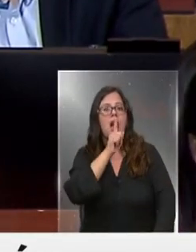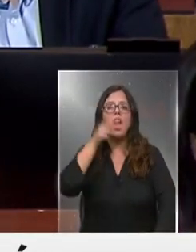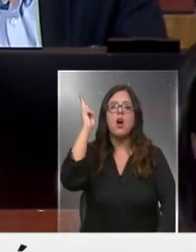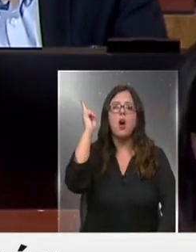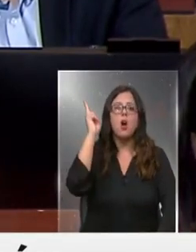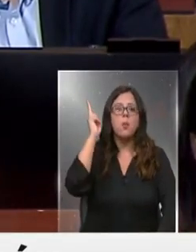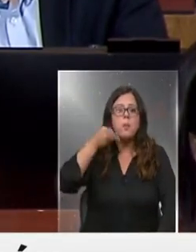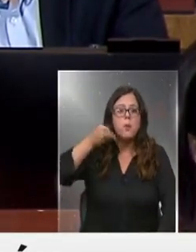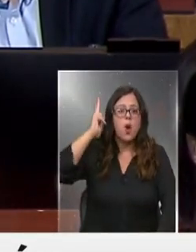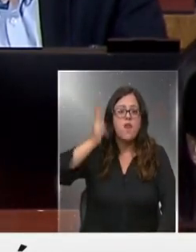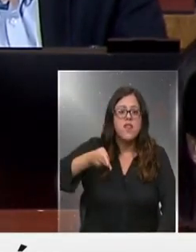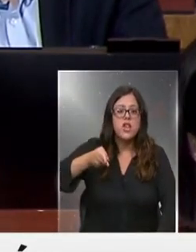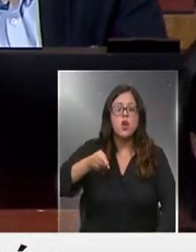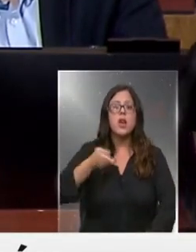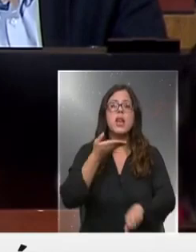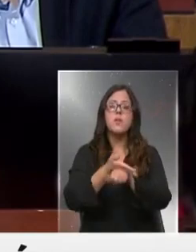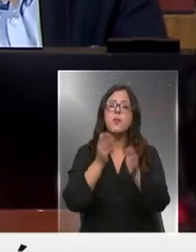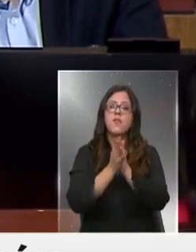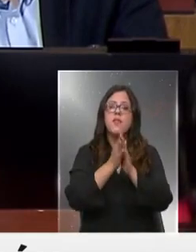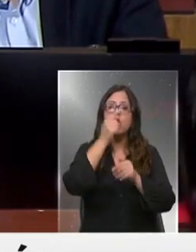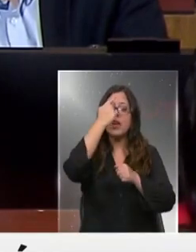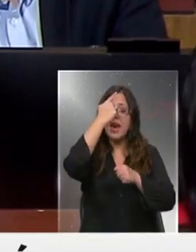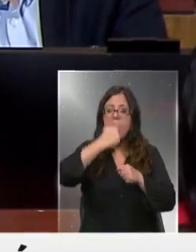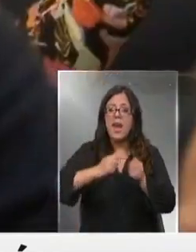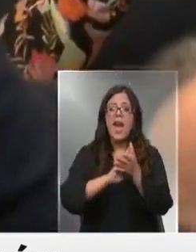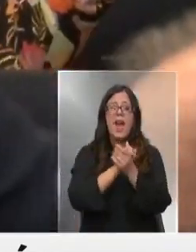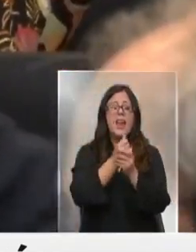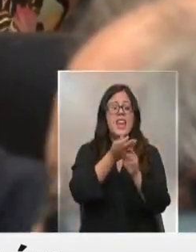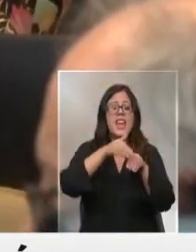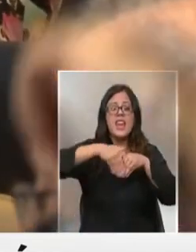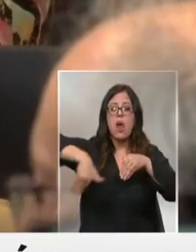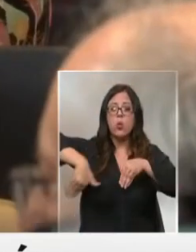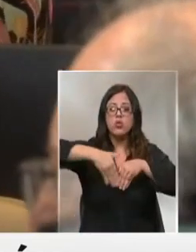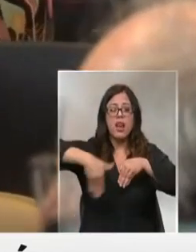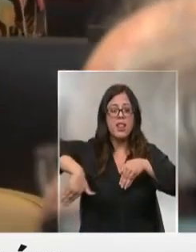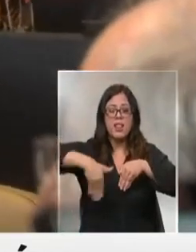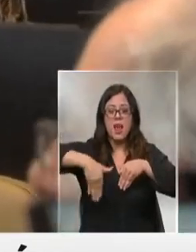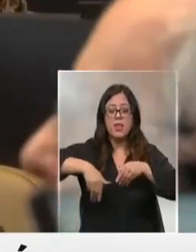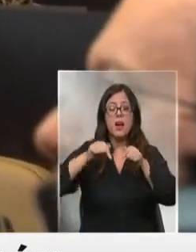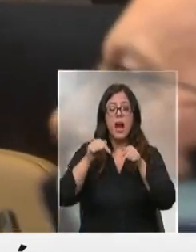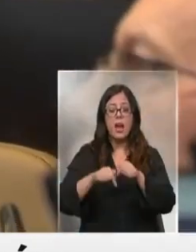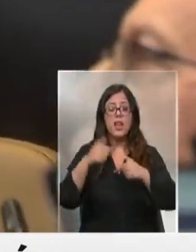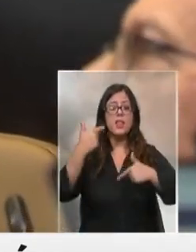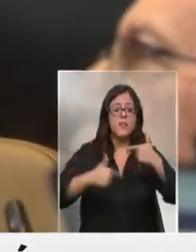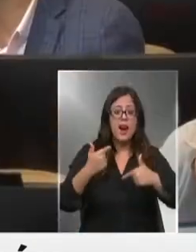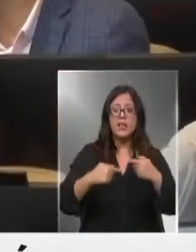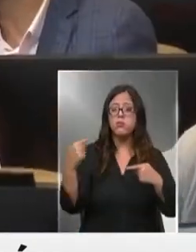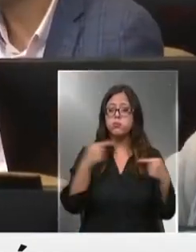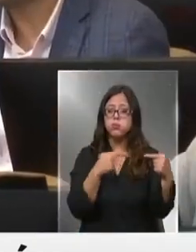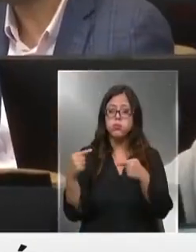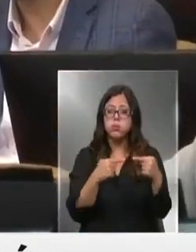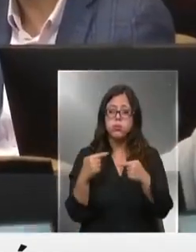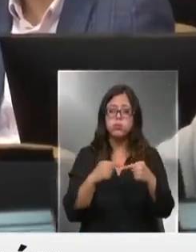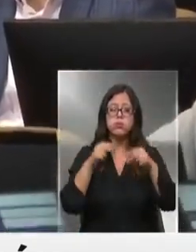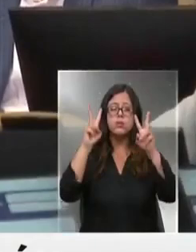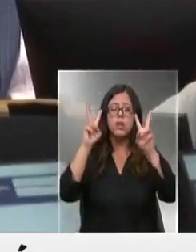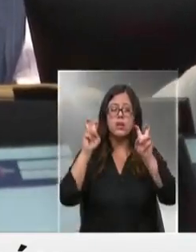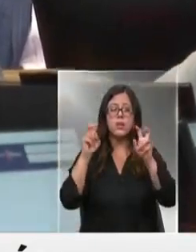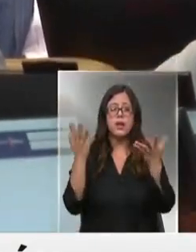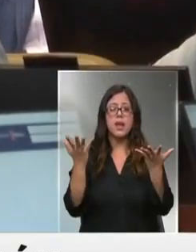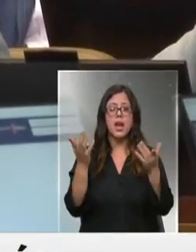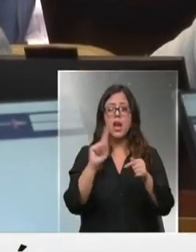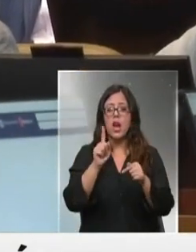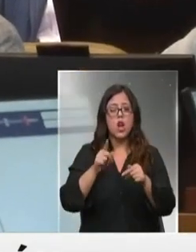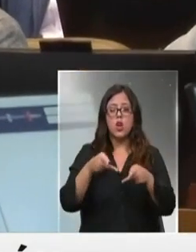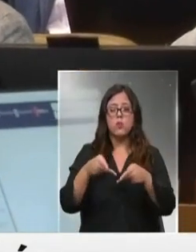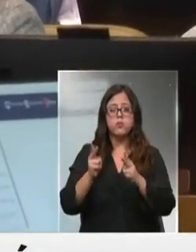más ecuanimidad e imparcialidad en la conducción. Un debate marcado por varias polémicas, como la inadmisibilidad para subir